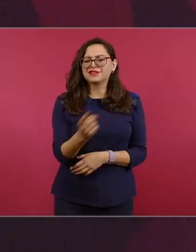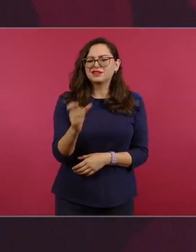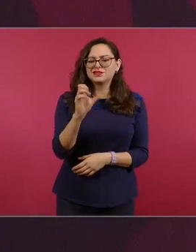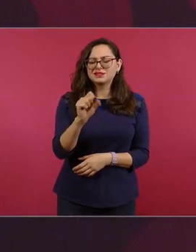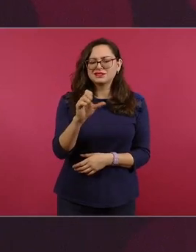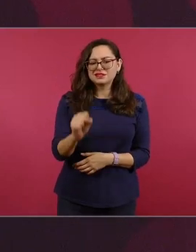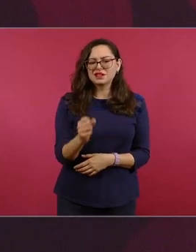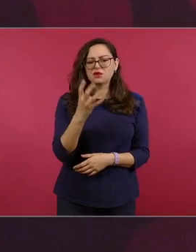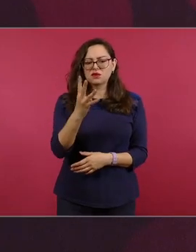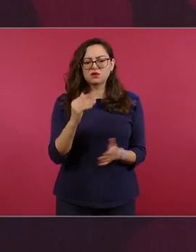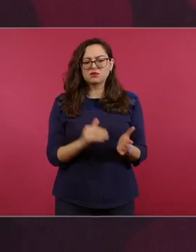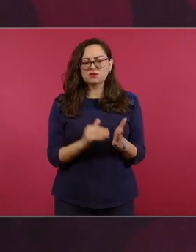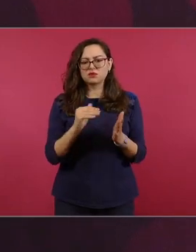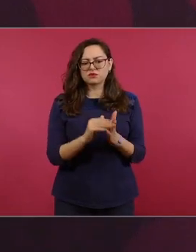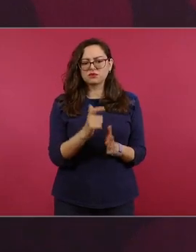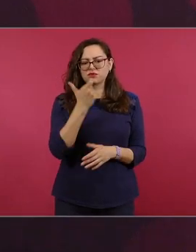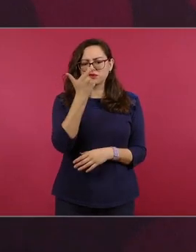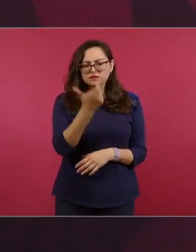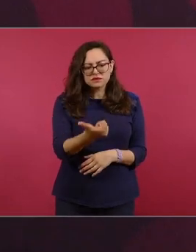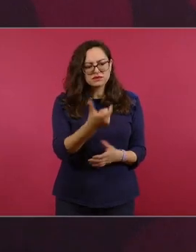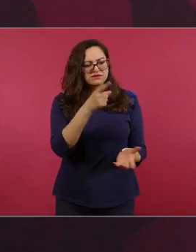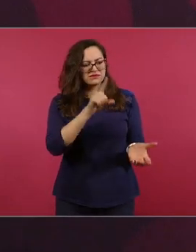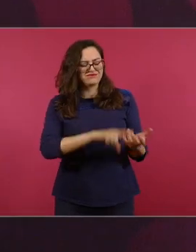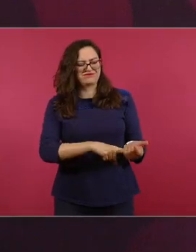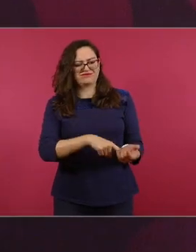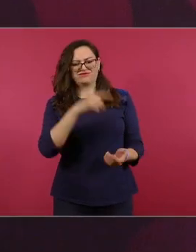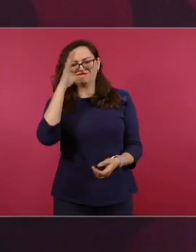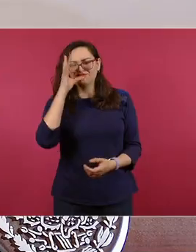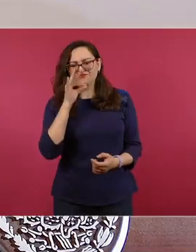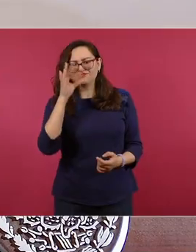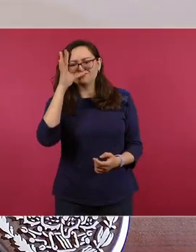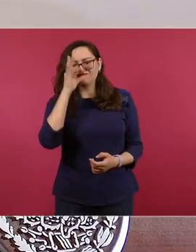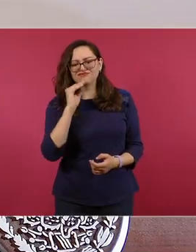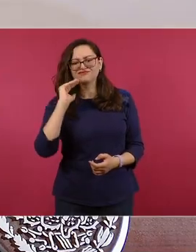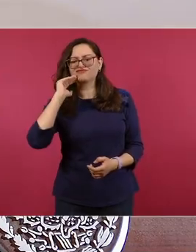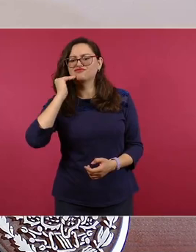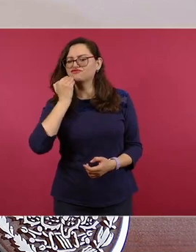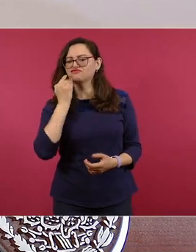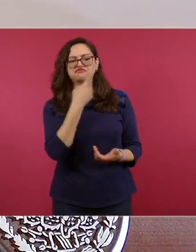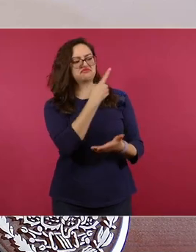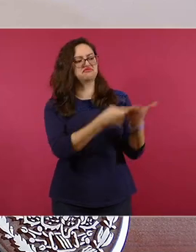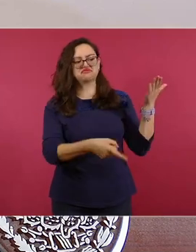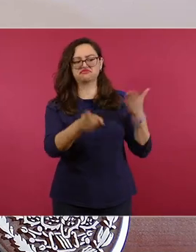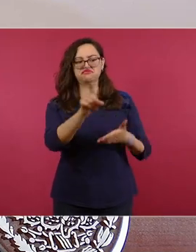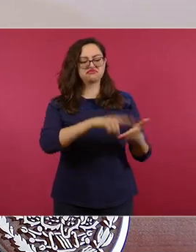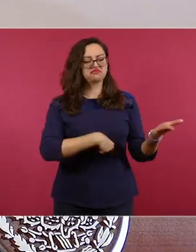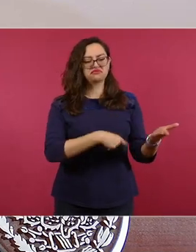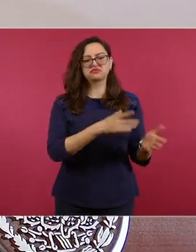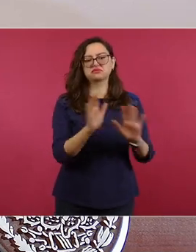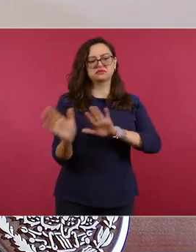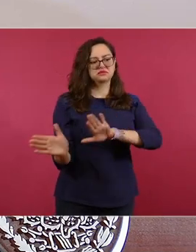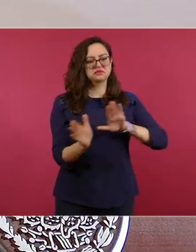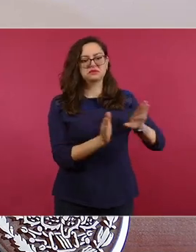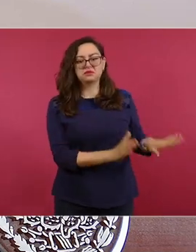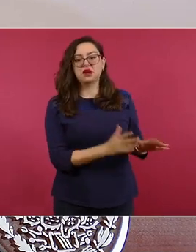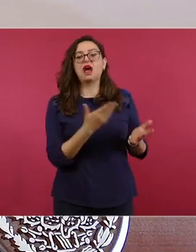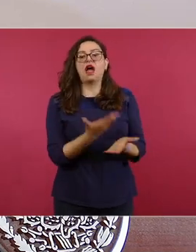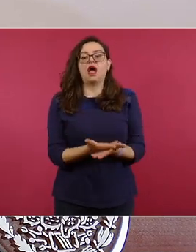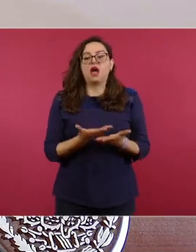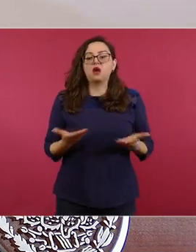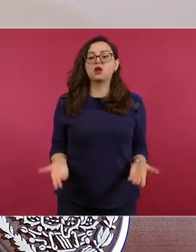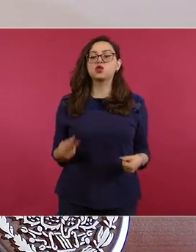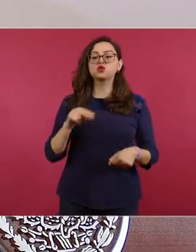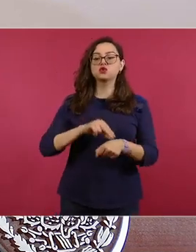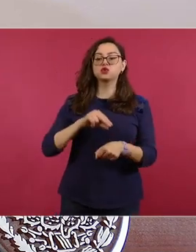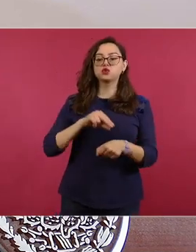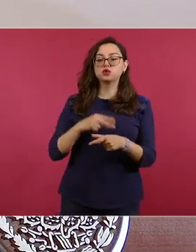millones de pesos por diversas irregularidades. Con el apoyo de la Secretaría de Marina, actualmente se brindan estas atenciones por medio